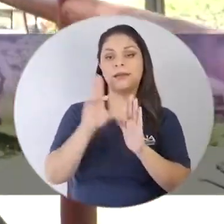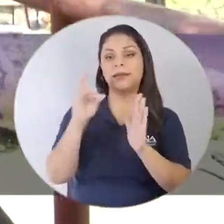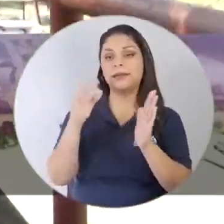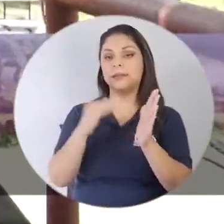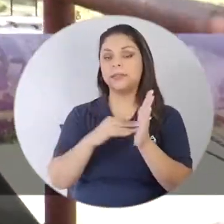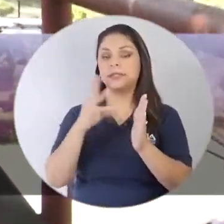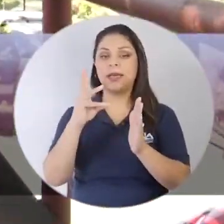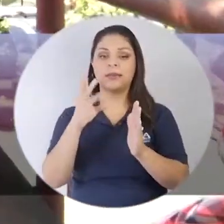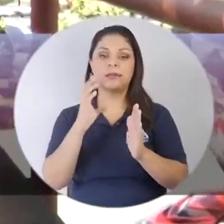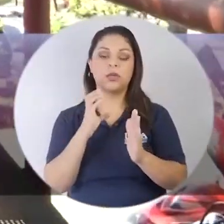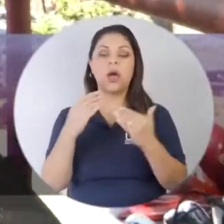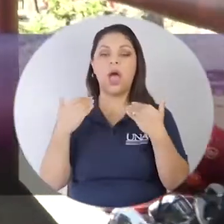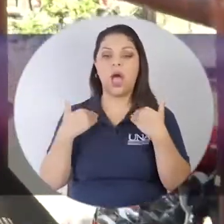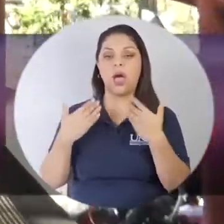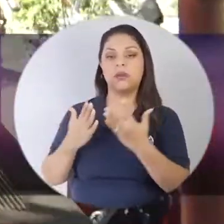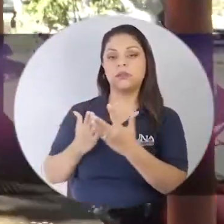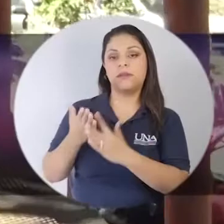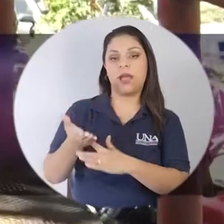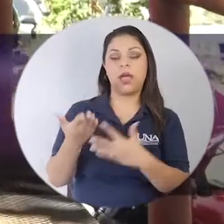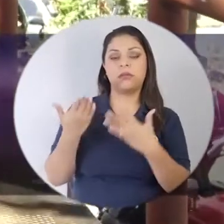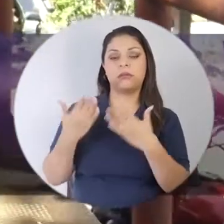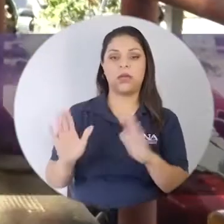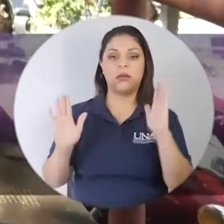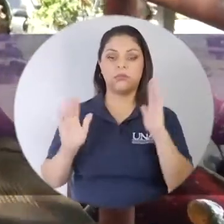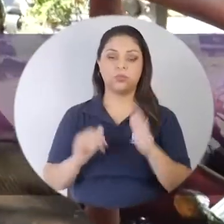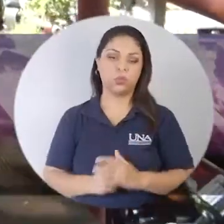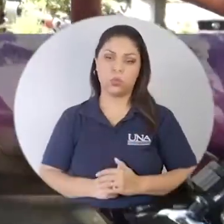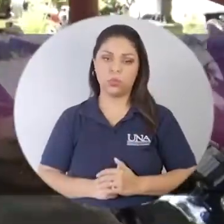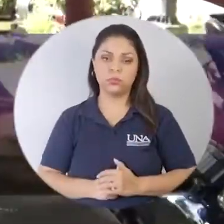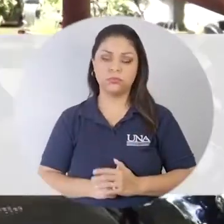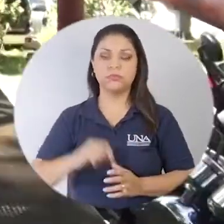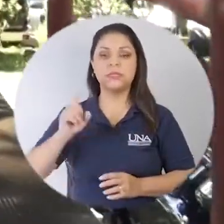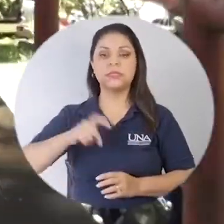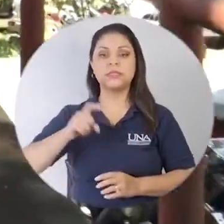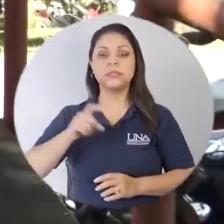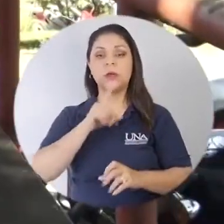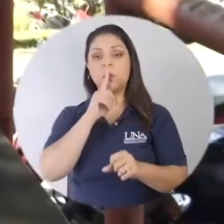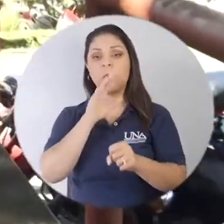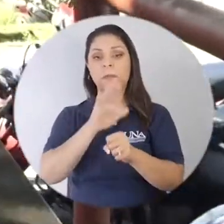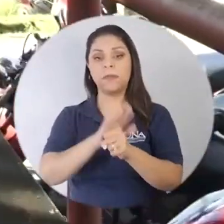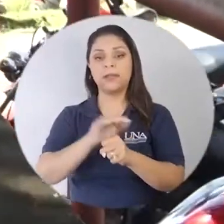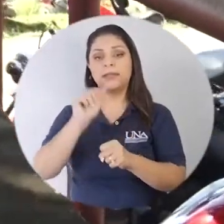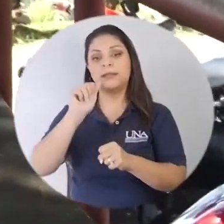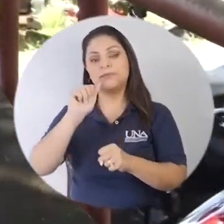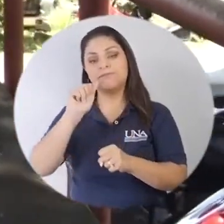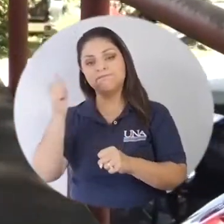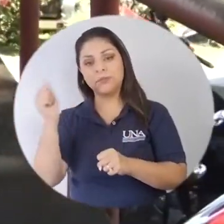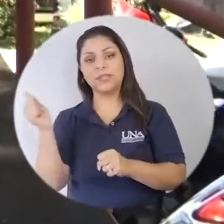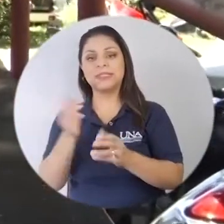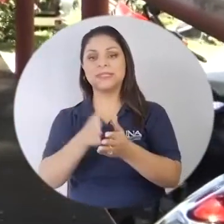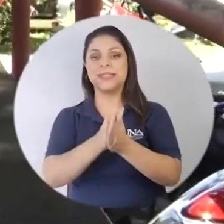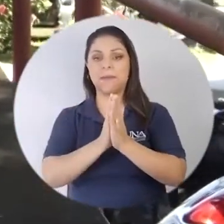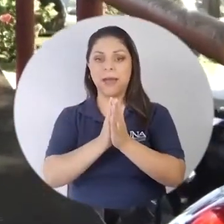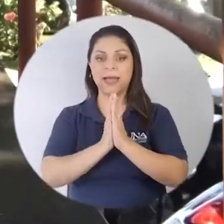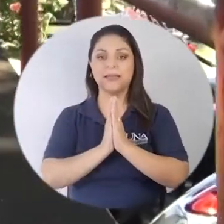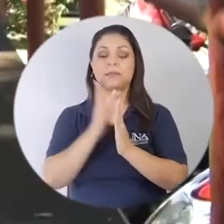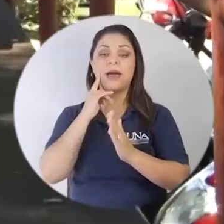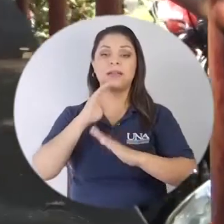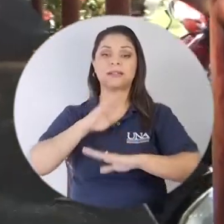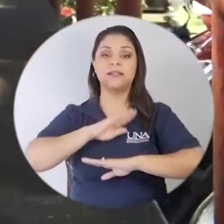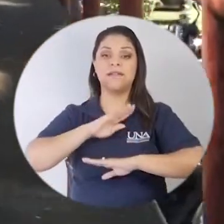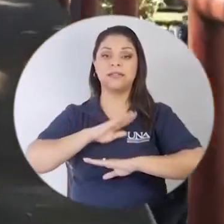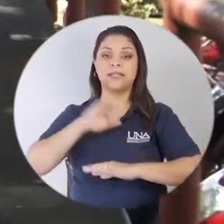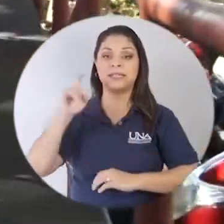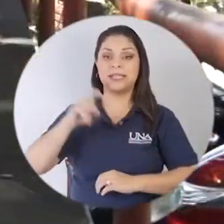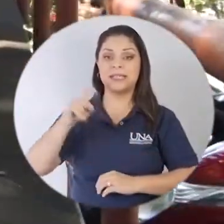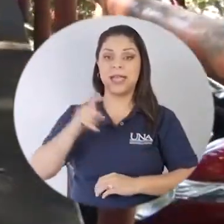accesibilidad, ¿verdad? Es cumplir con muchas otras demandas para satisfacer casi que las necesidades hasta